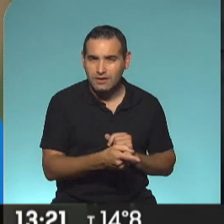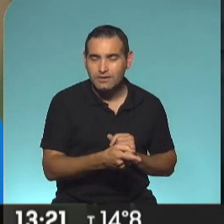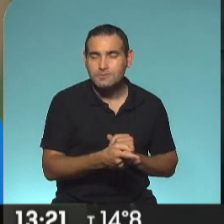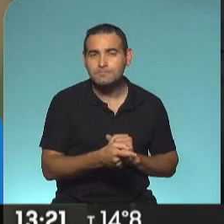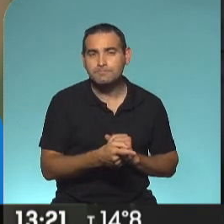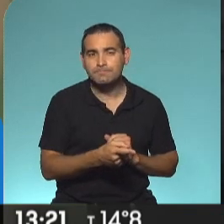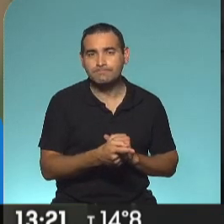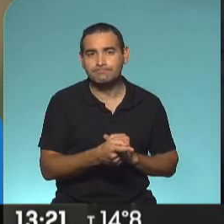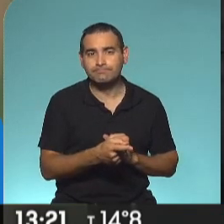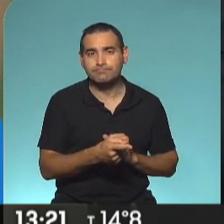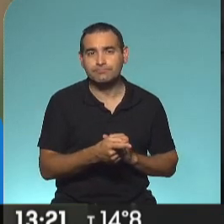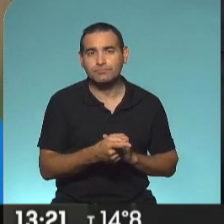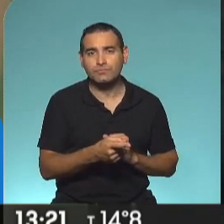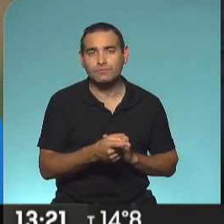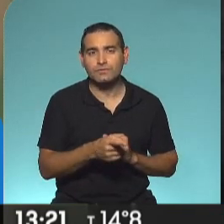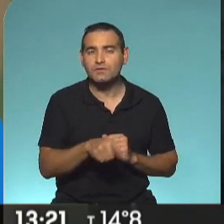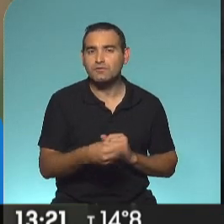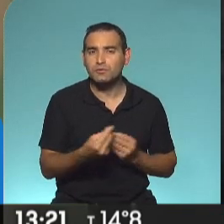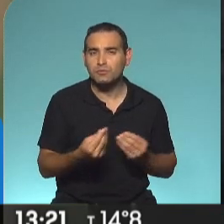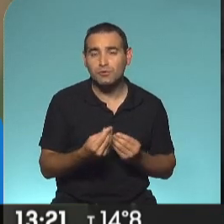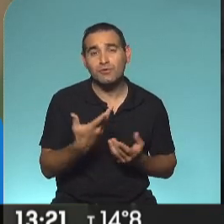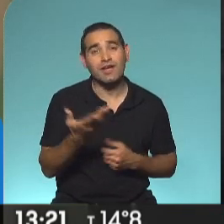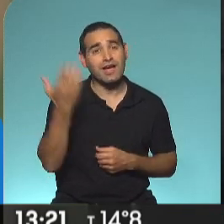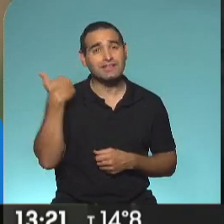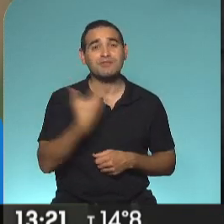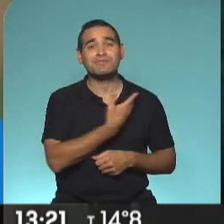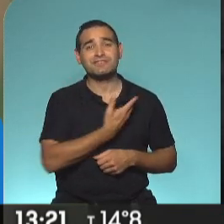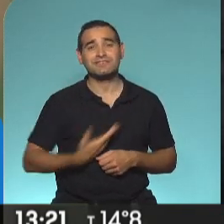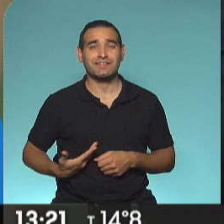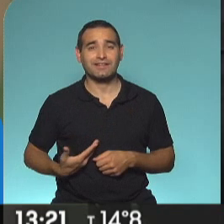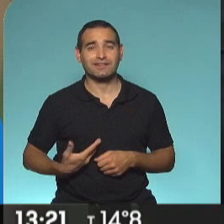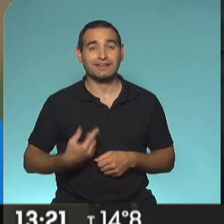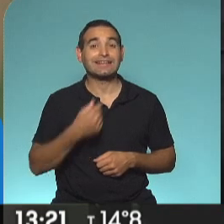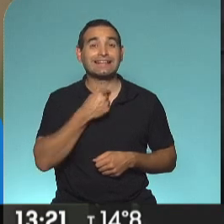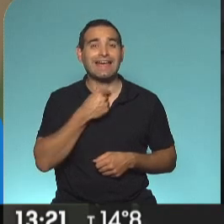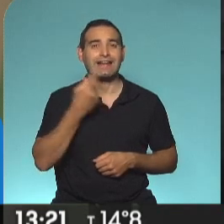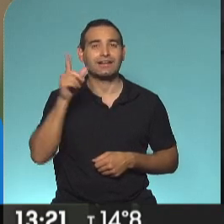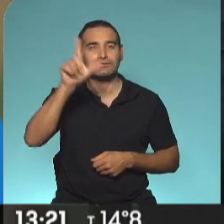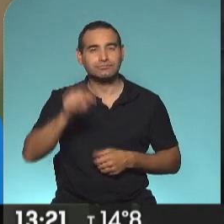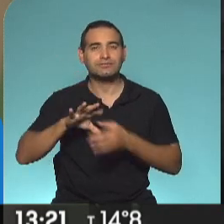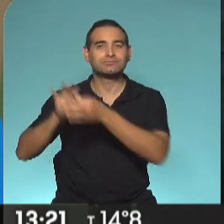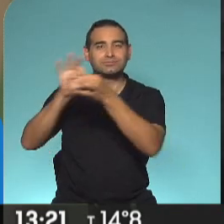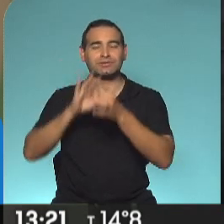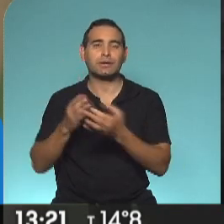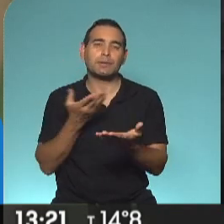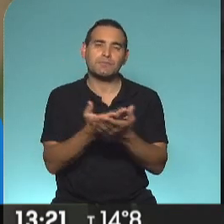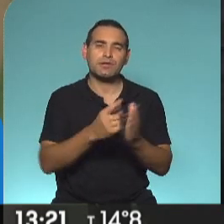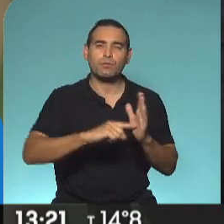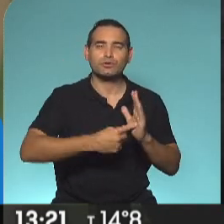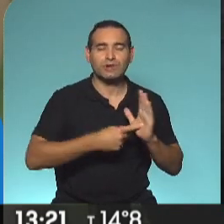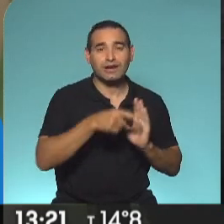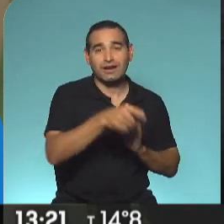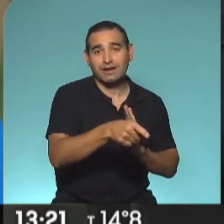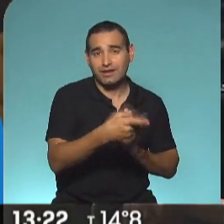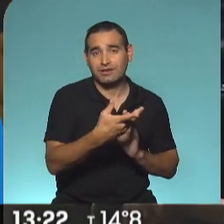Irónicamente pasó porque un presidente que quiso ser muy federal le pidió a Buenos Aires que renuncie parte